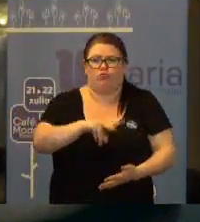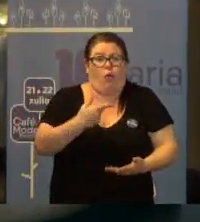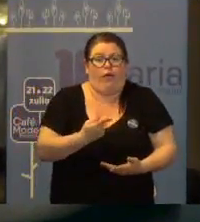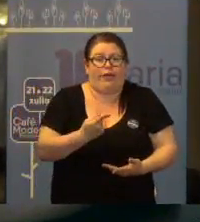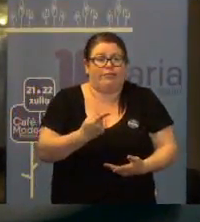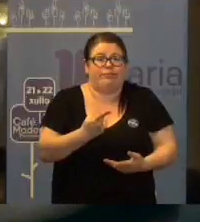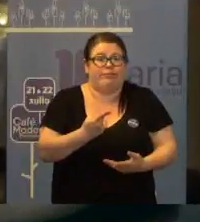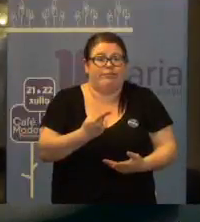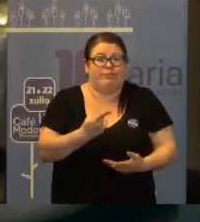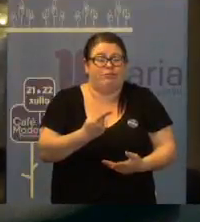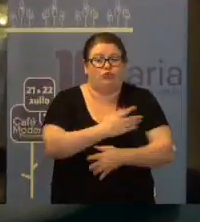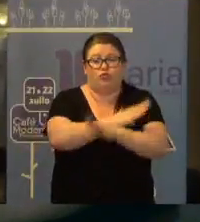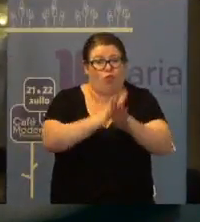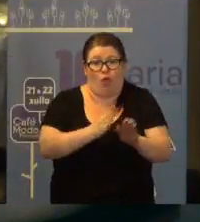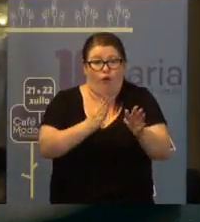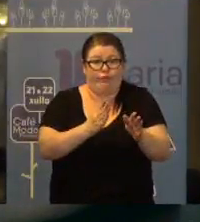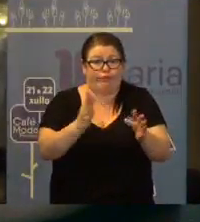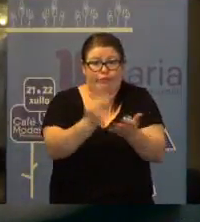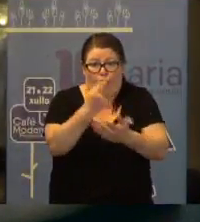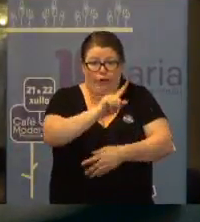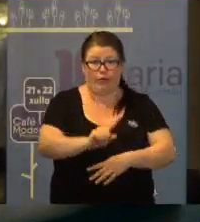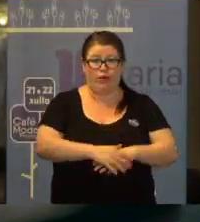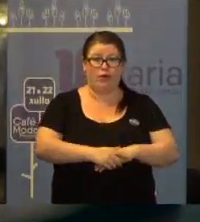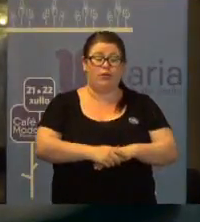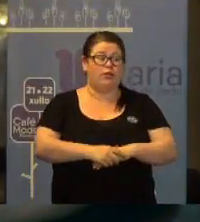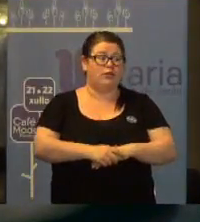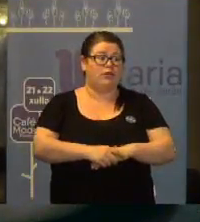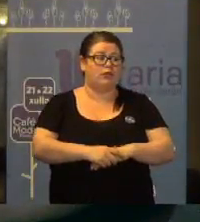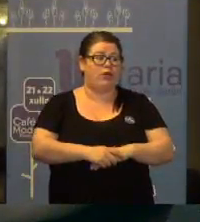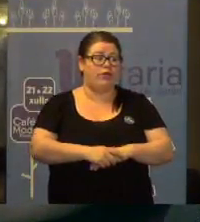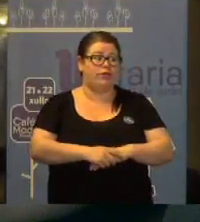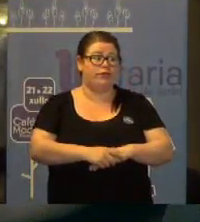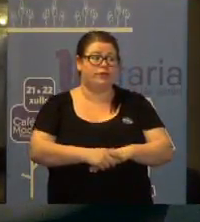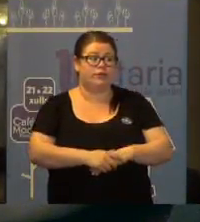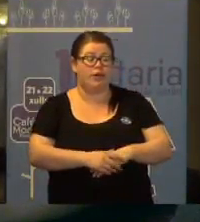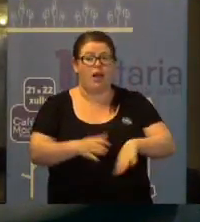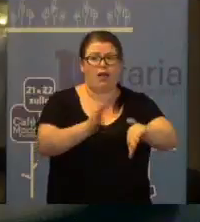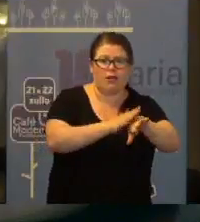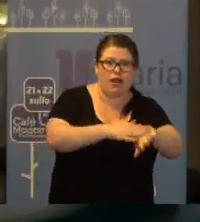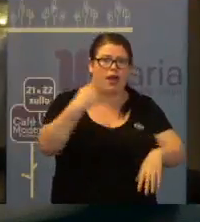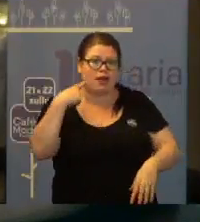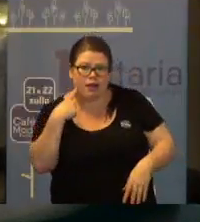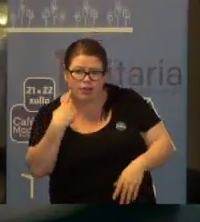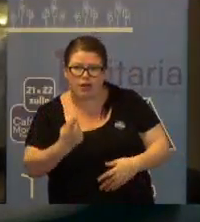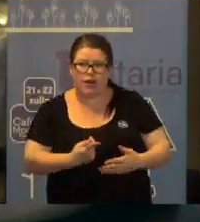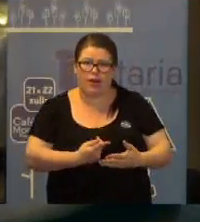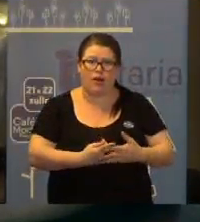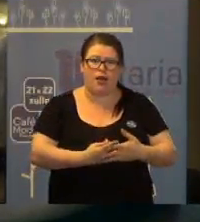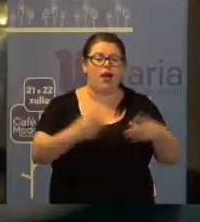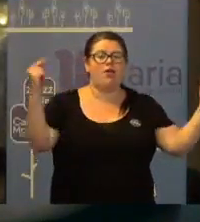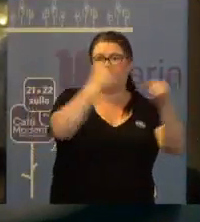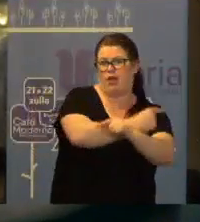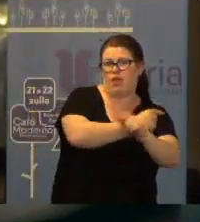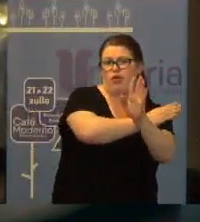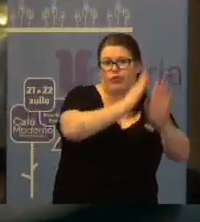outras contradicións. Logo apareceu de alguma maneira as formulacións nacionalistas e dixeron non, que a esquerda tradicional non resolve as contradicións porque ademais